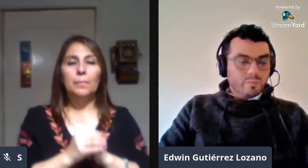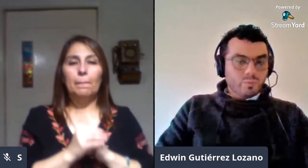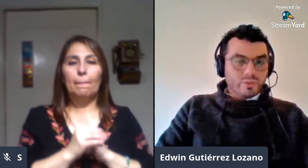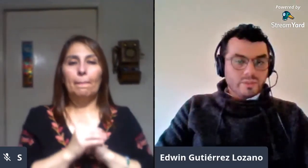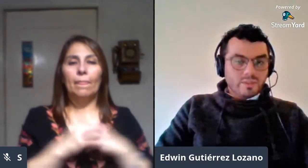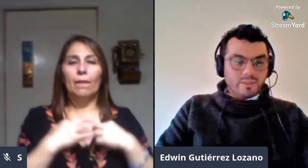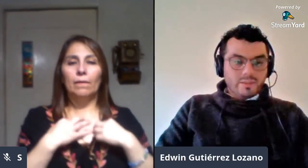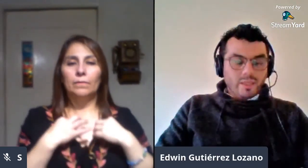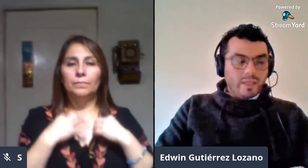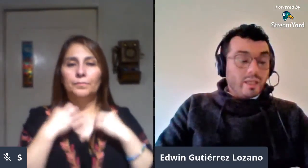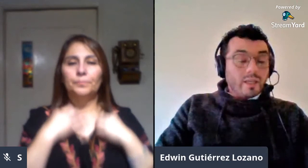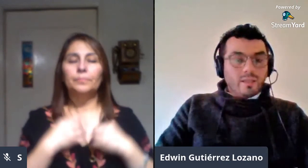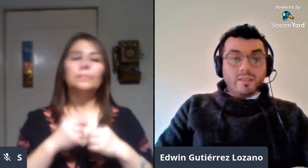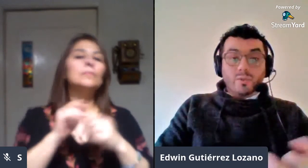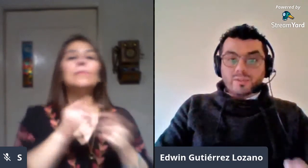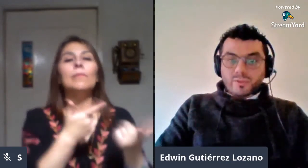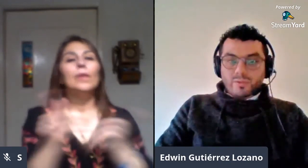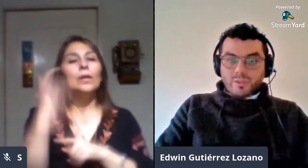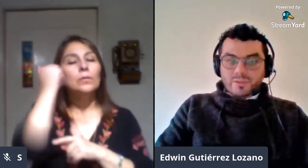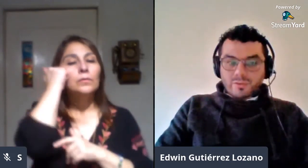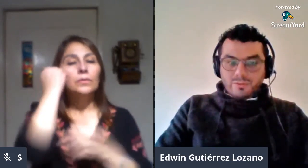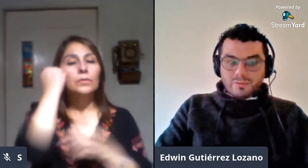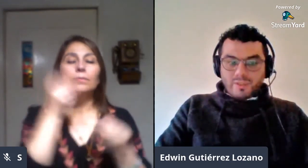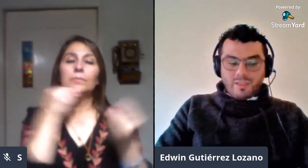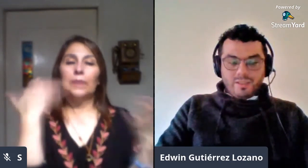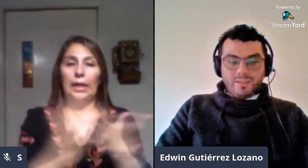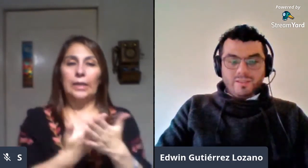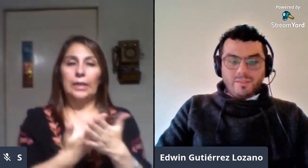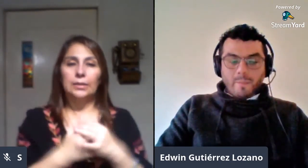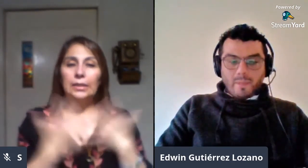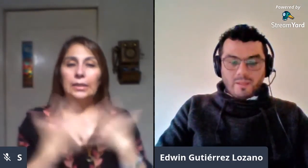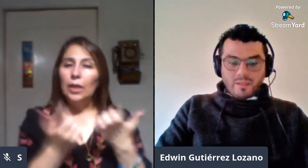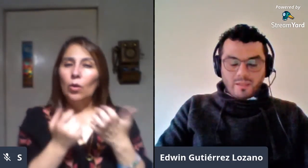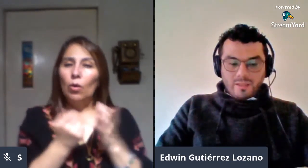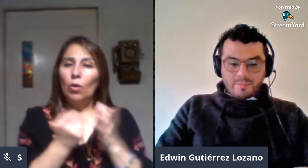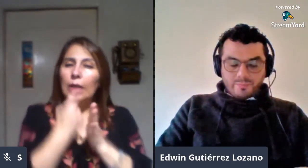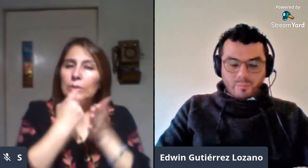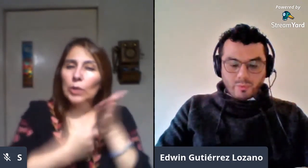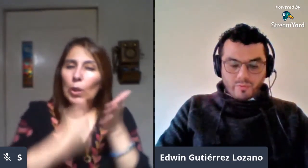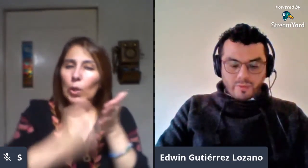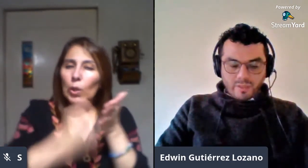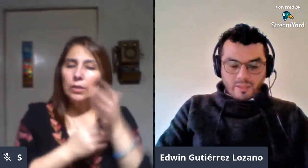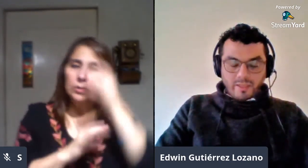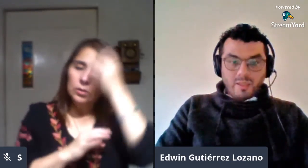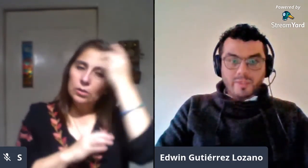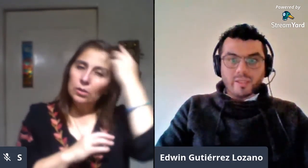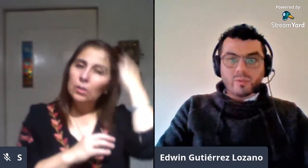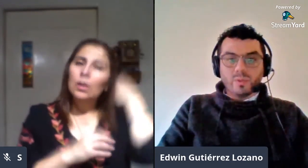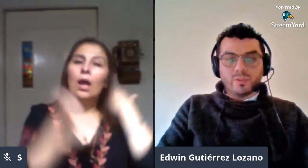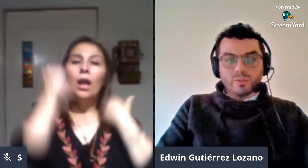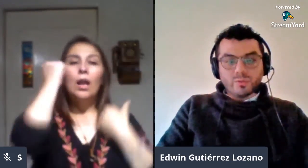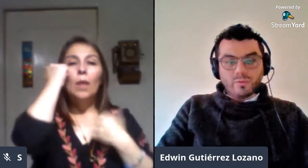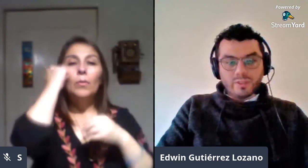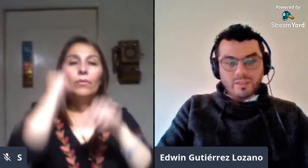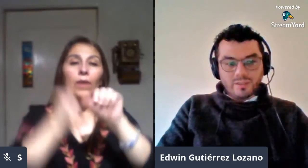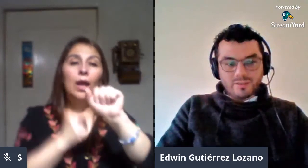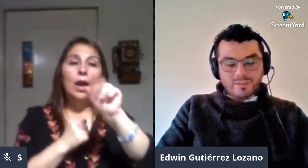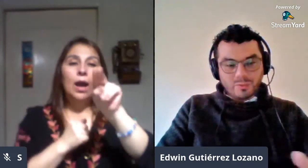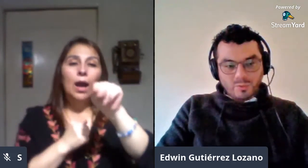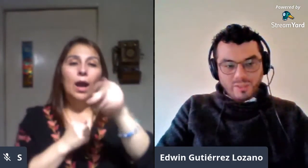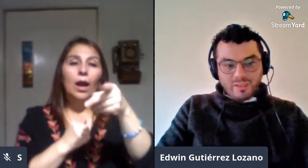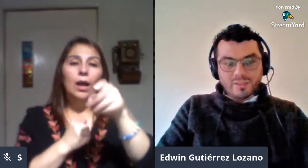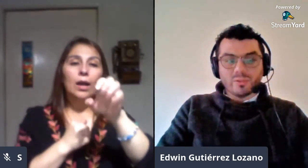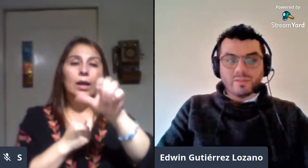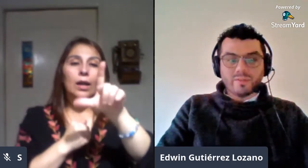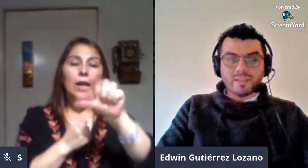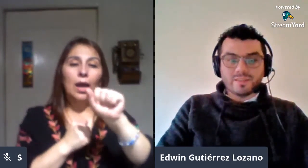Listo, profe, muchas gracias. Quiero hacer una corrección. La profe Ángela María Robledo no fue quien